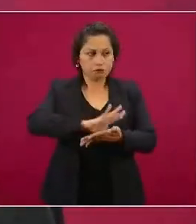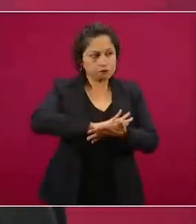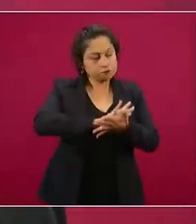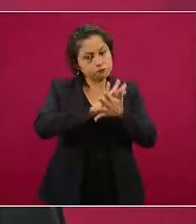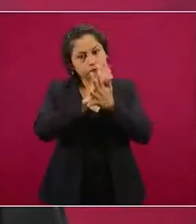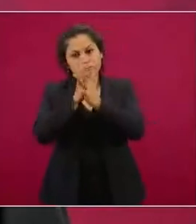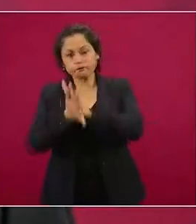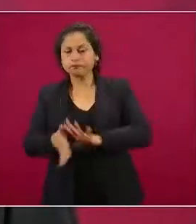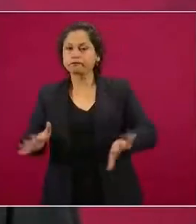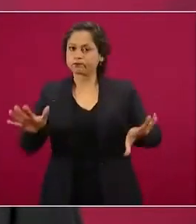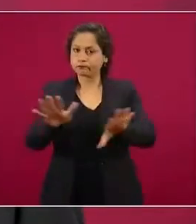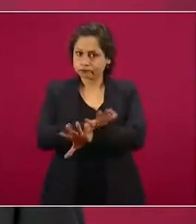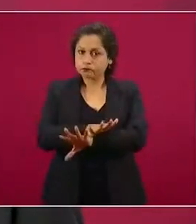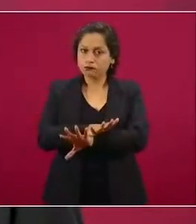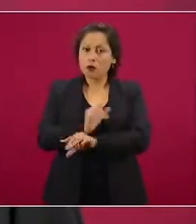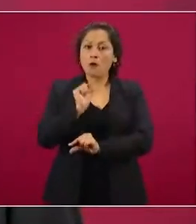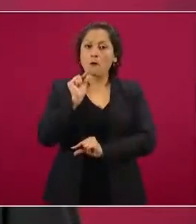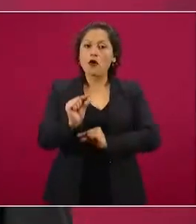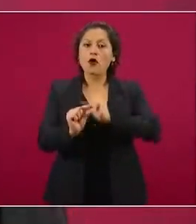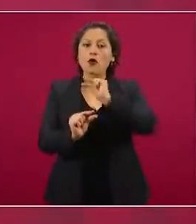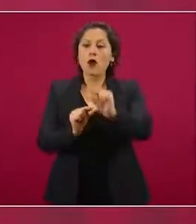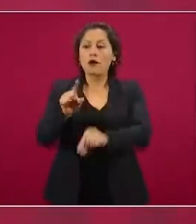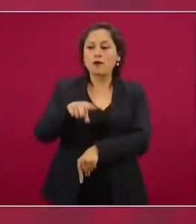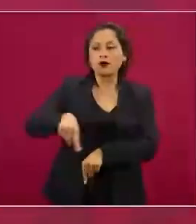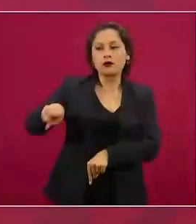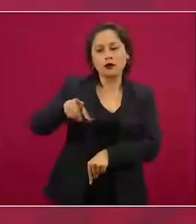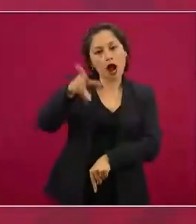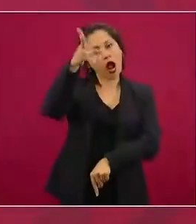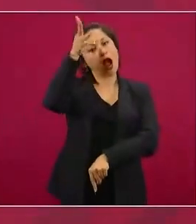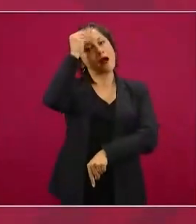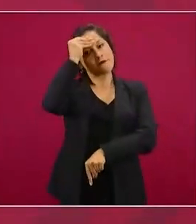y se tiene que ir creando el hábito democrático.